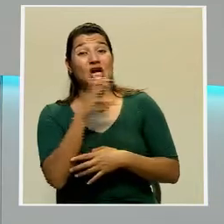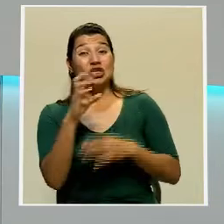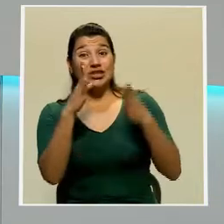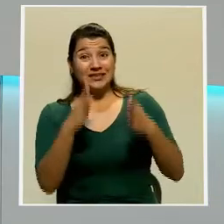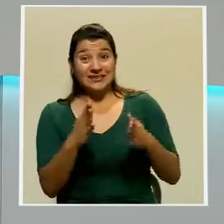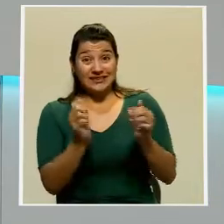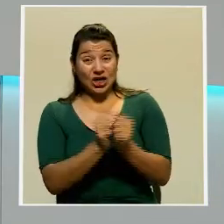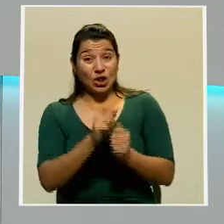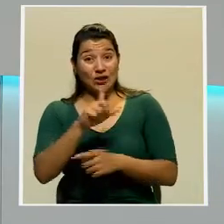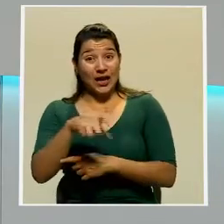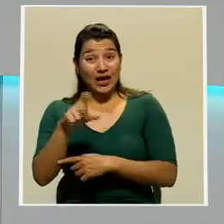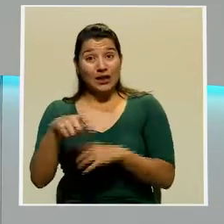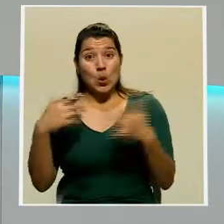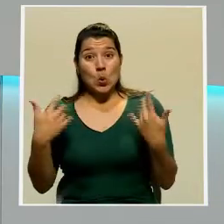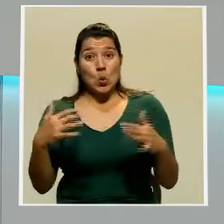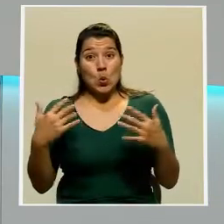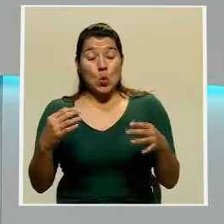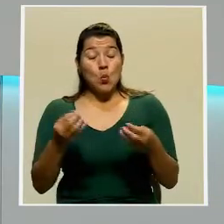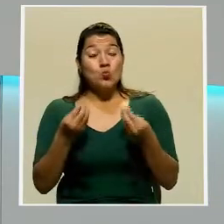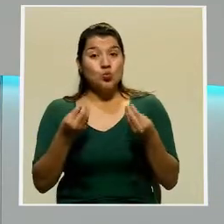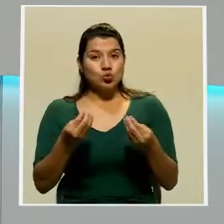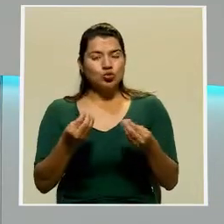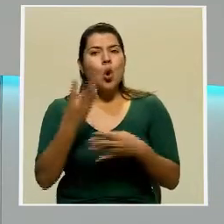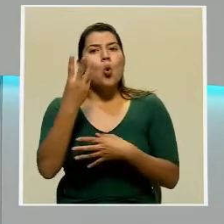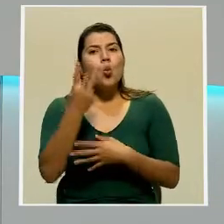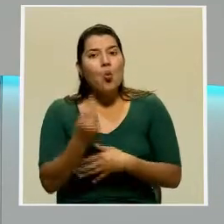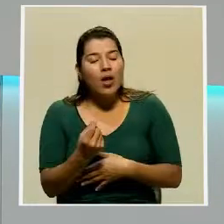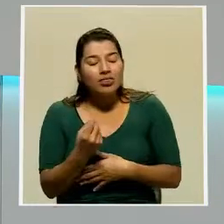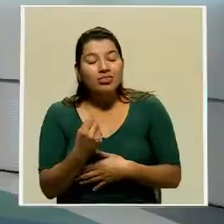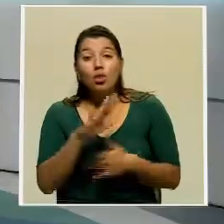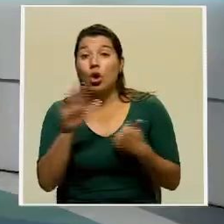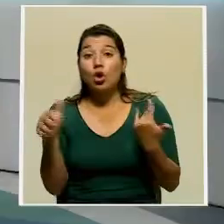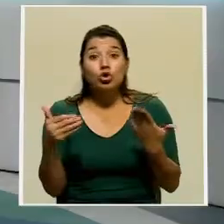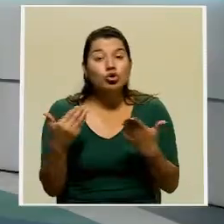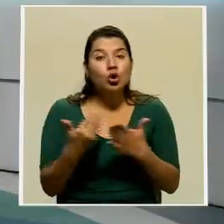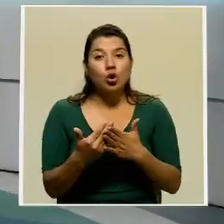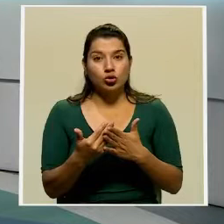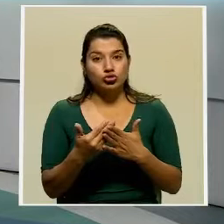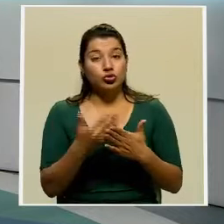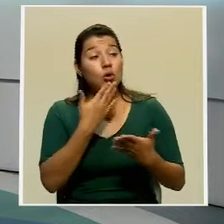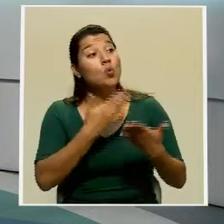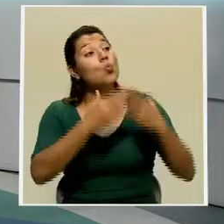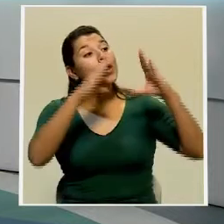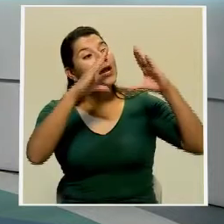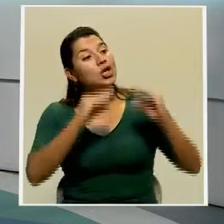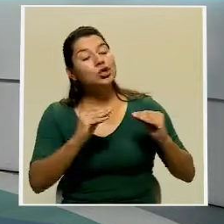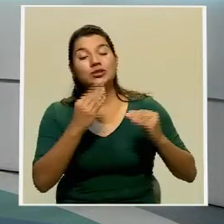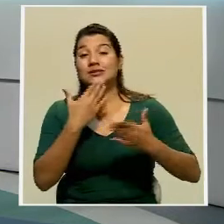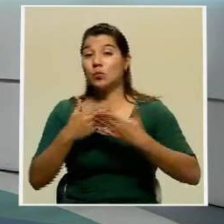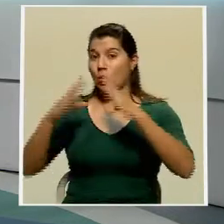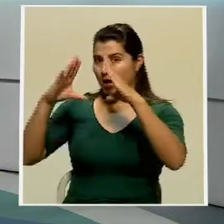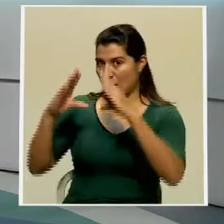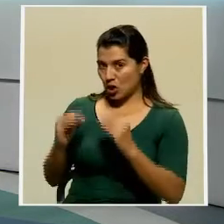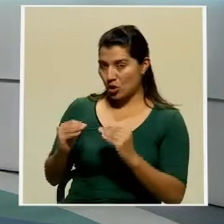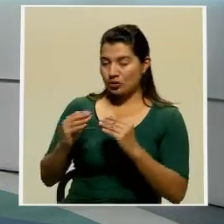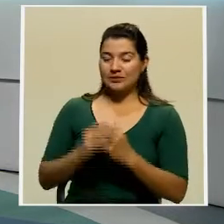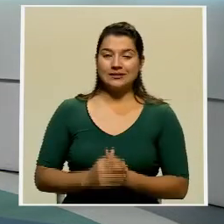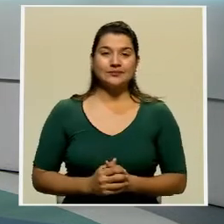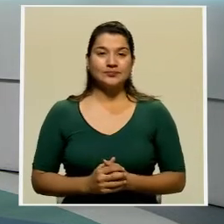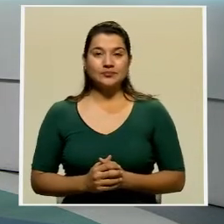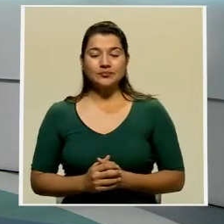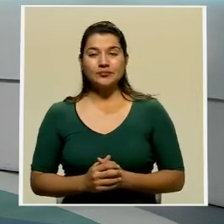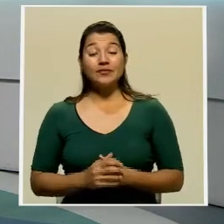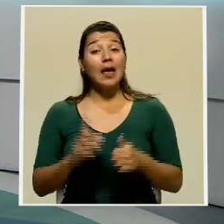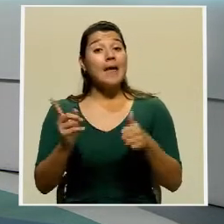es gigantesca. ¿Cuánto debemos entre todos? Ana Marta, buenas noches. Buenas noches, don Ernesto y amigos